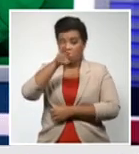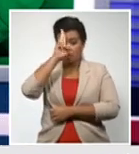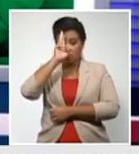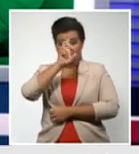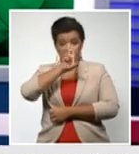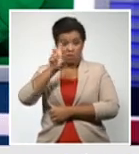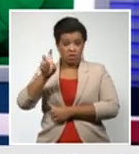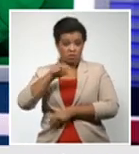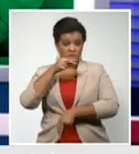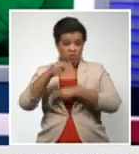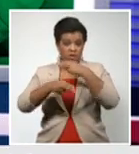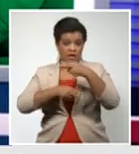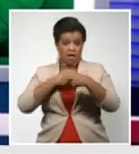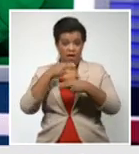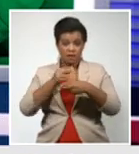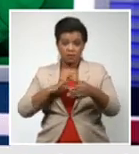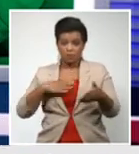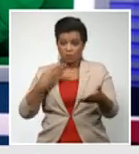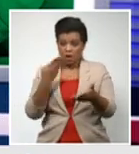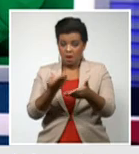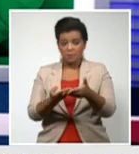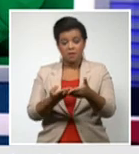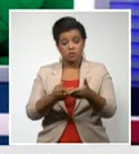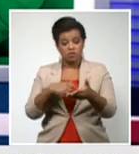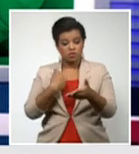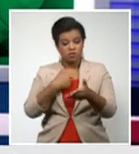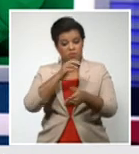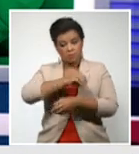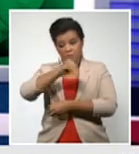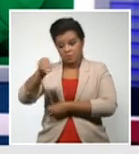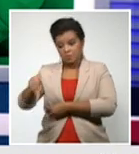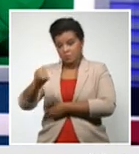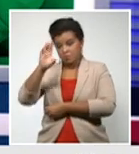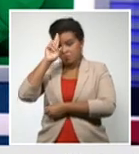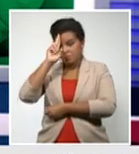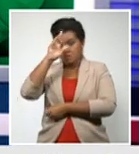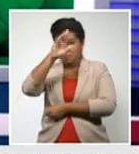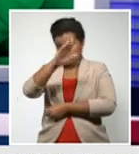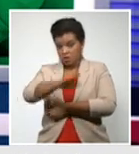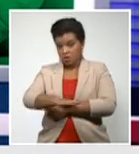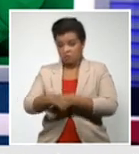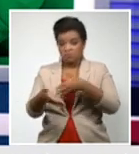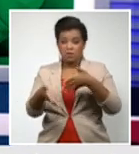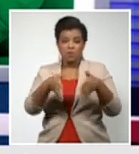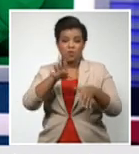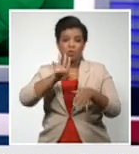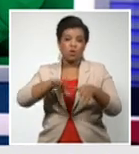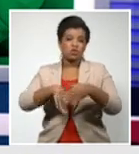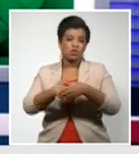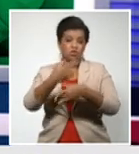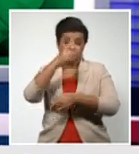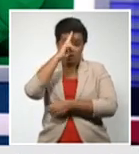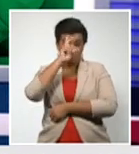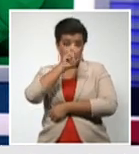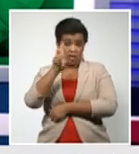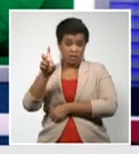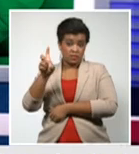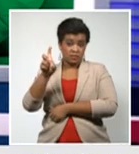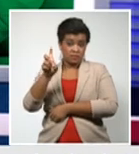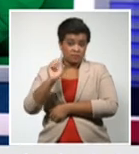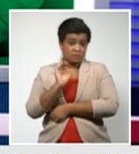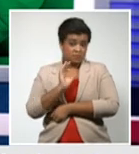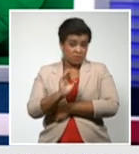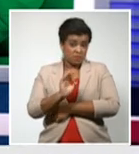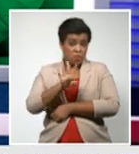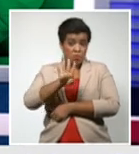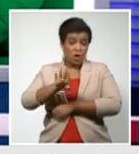hizo el diagnóstico, se ingresó y lamentablemente después de 4 días de estadía hospitalaria, los 4